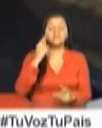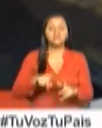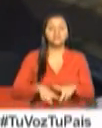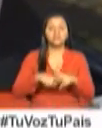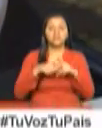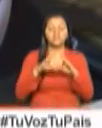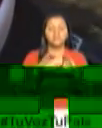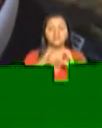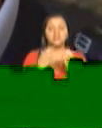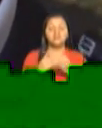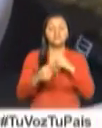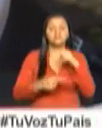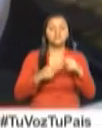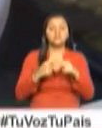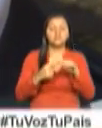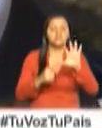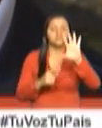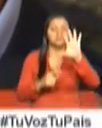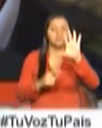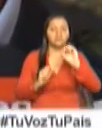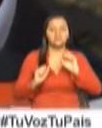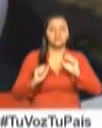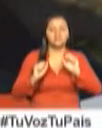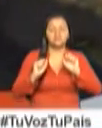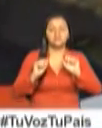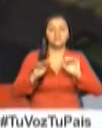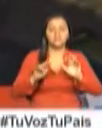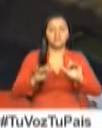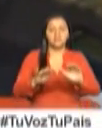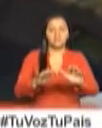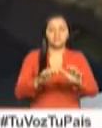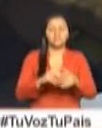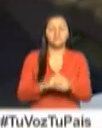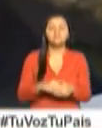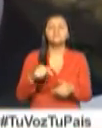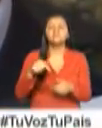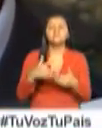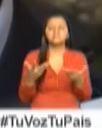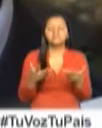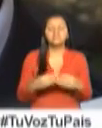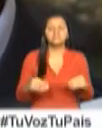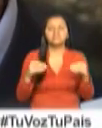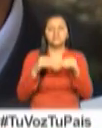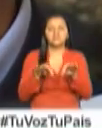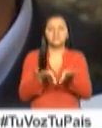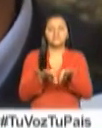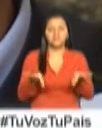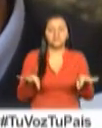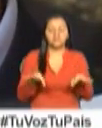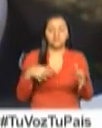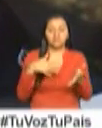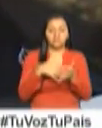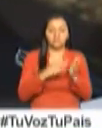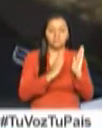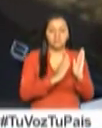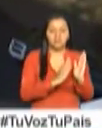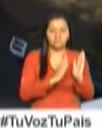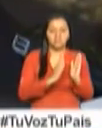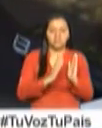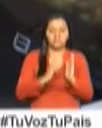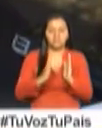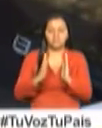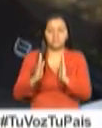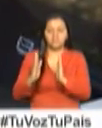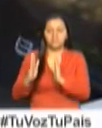clase es el 5 de septiembre con bachillerato y después progresivamente irán ingresando